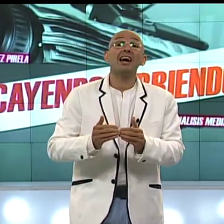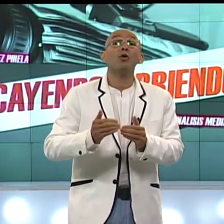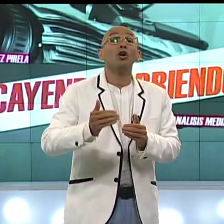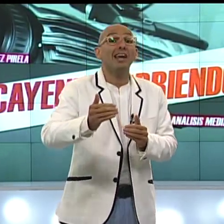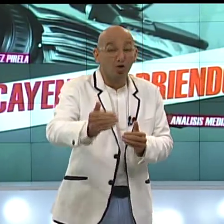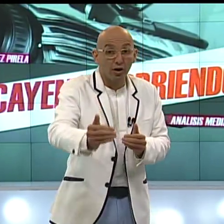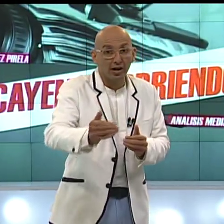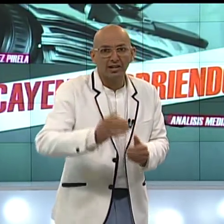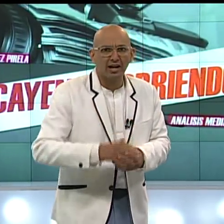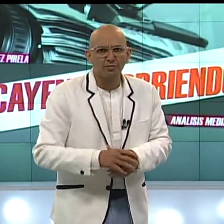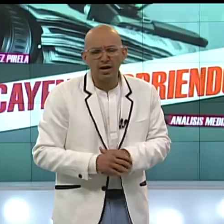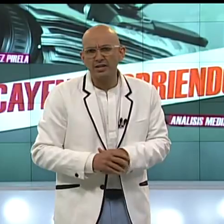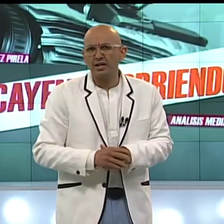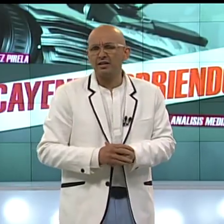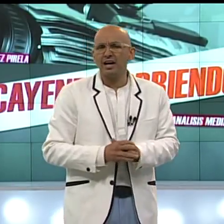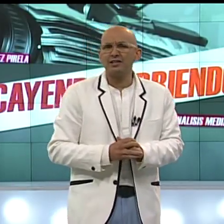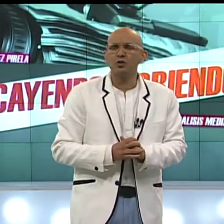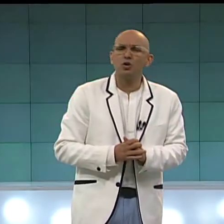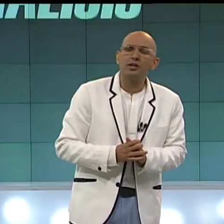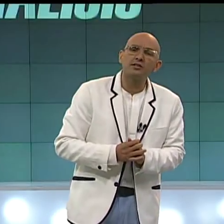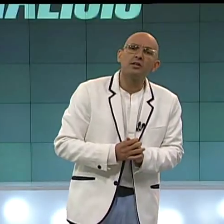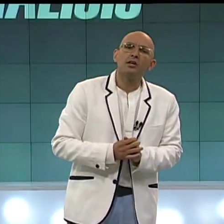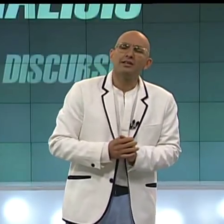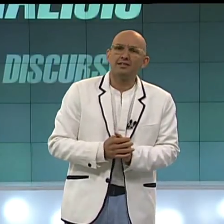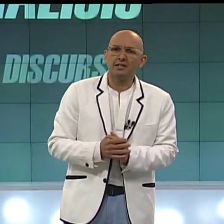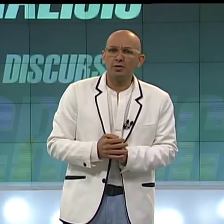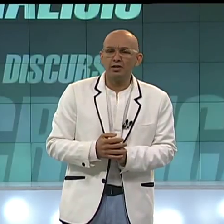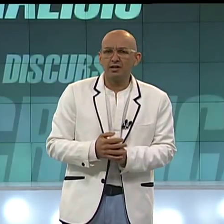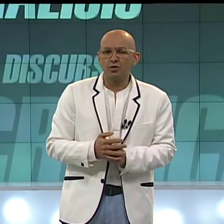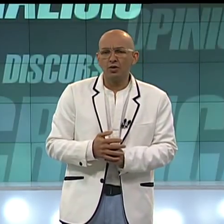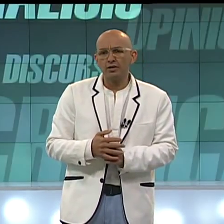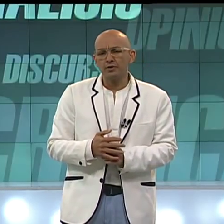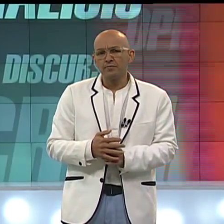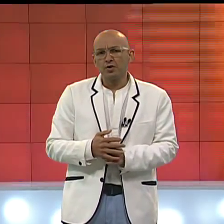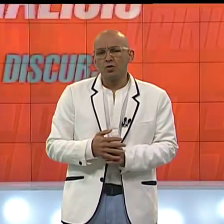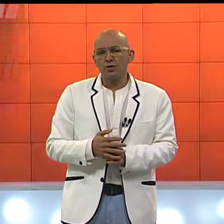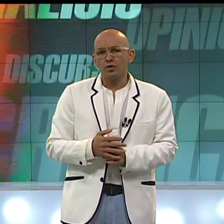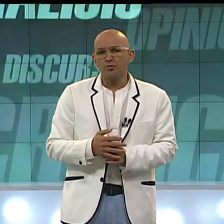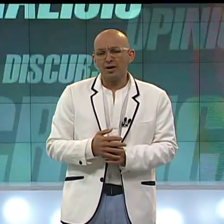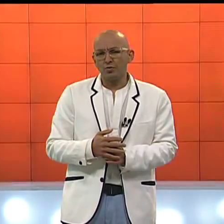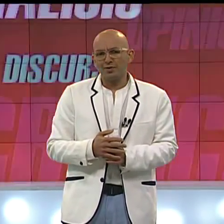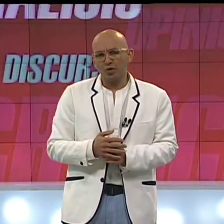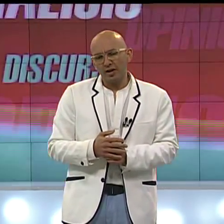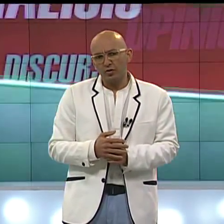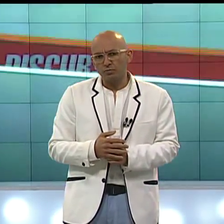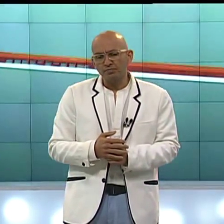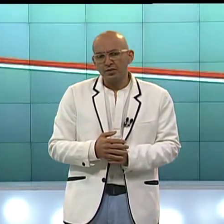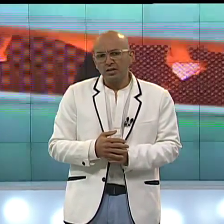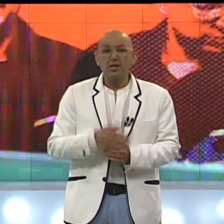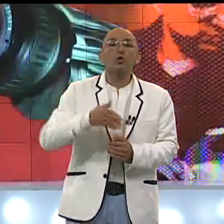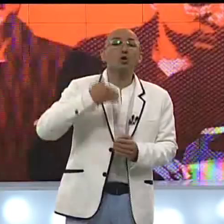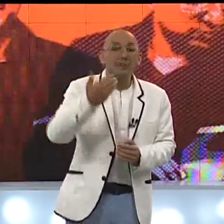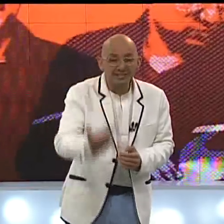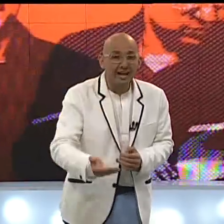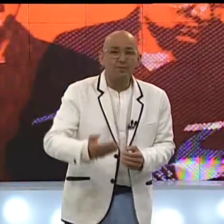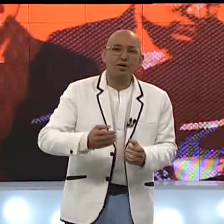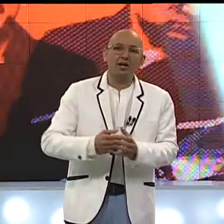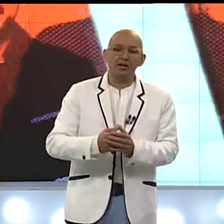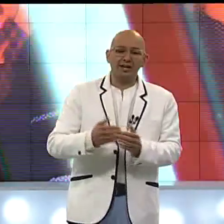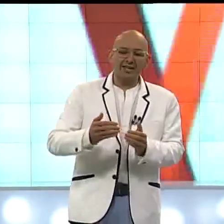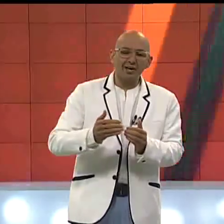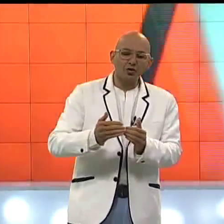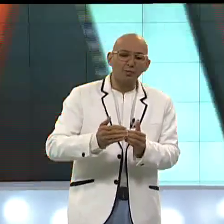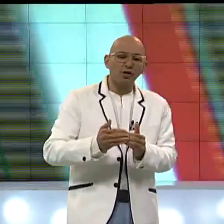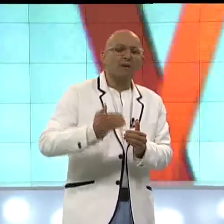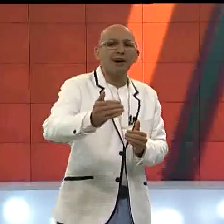pensamos que se había llegado lejos en esta campaña, en estas acciones desestabilizadoras, cuando el paro petrolero. Incluso